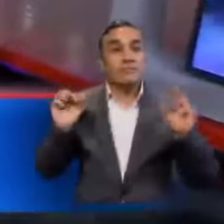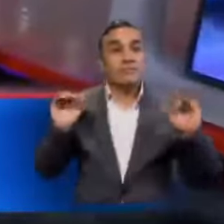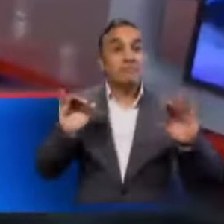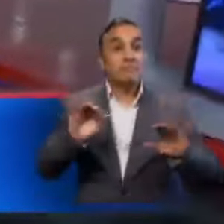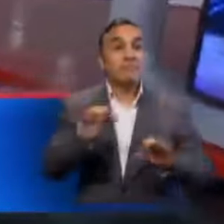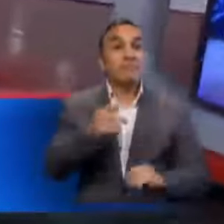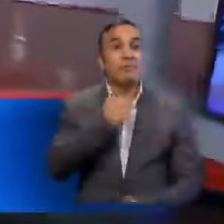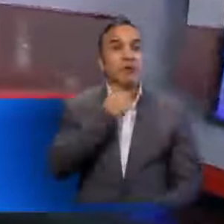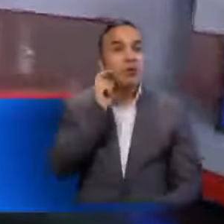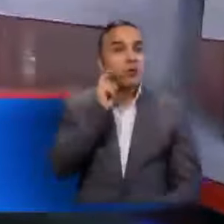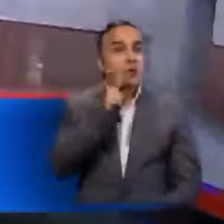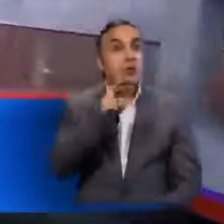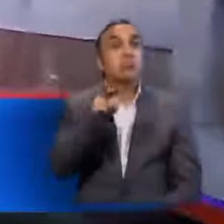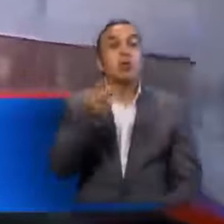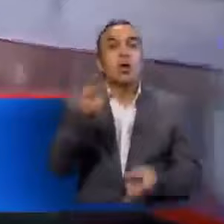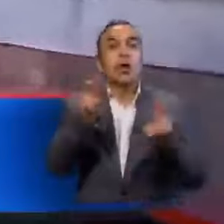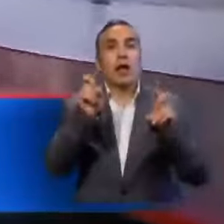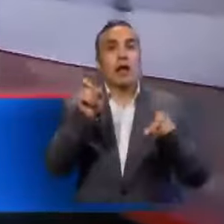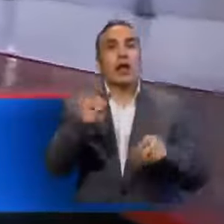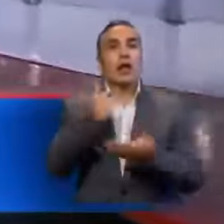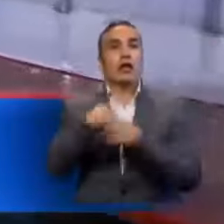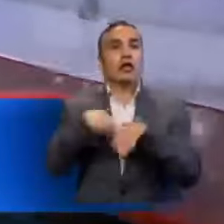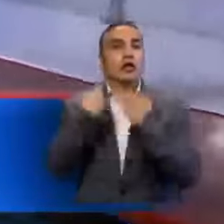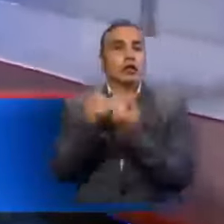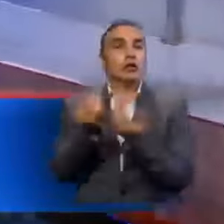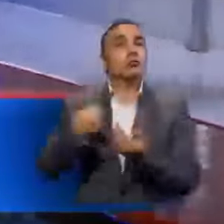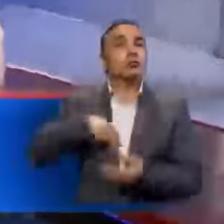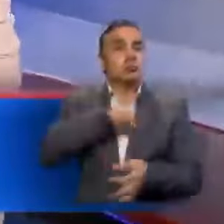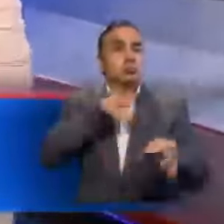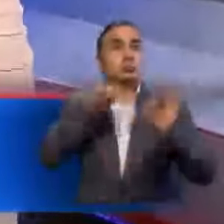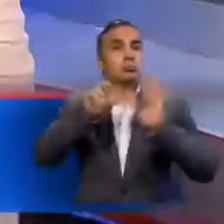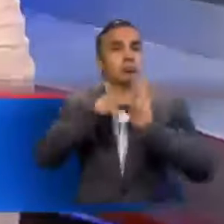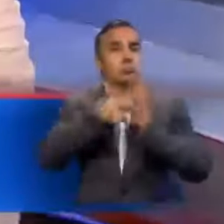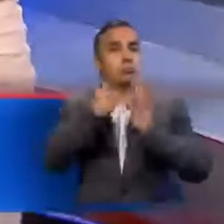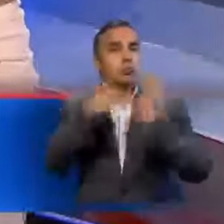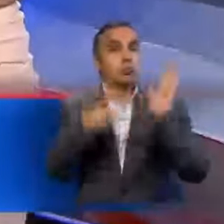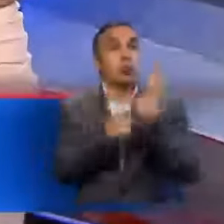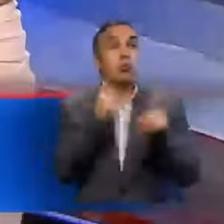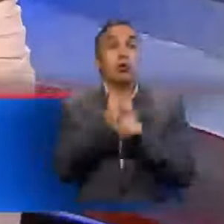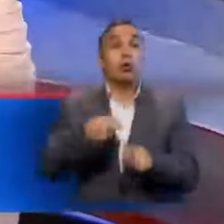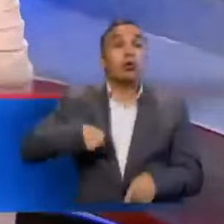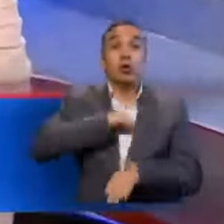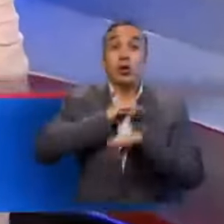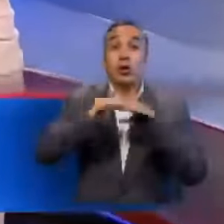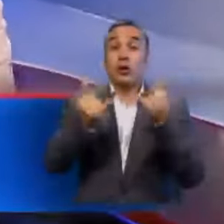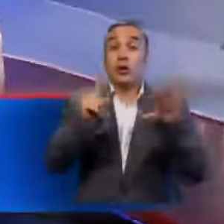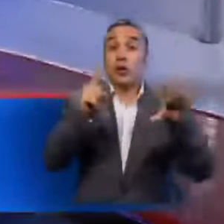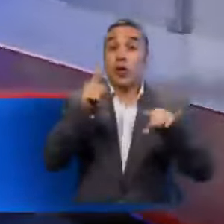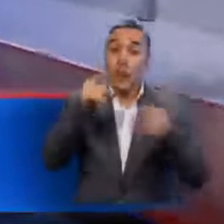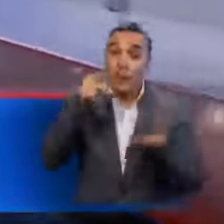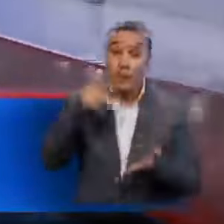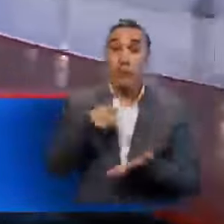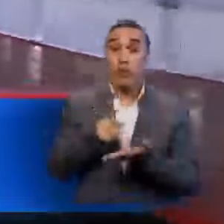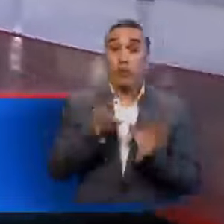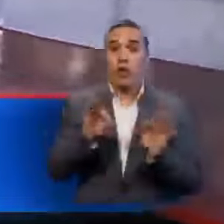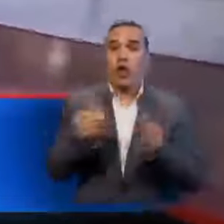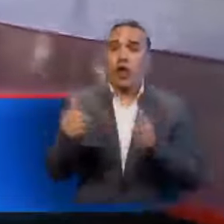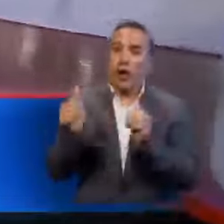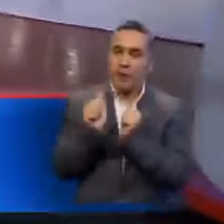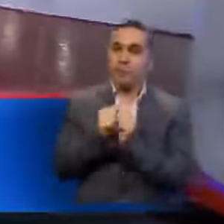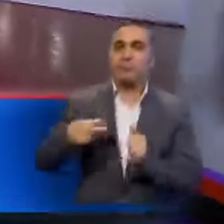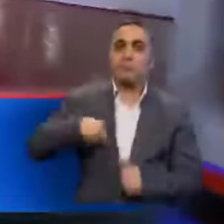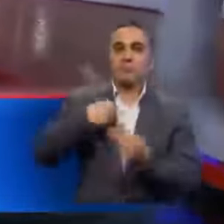miles de casos que necesitan ayuda social. Así que se los vamos a explicar bien en el programa, pero para eso los queremos invitar que a las 6 en punto nos acompañen, a las